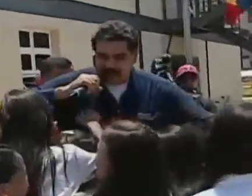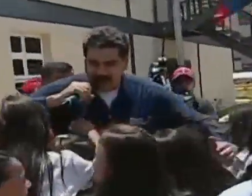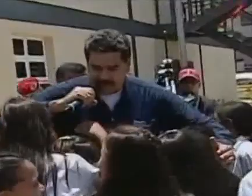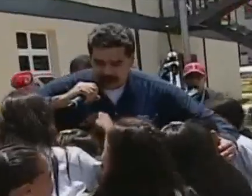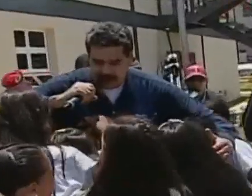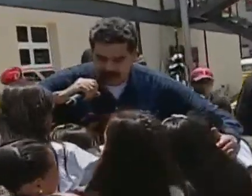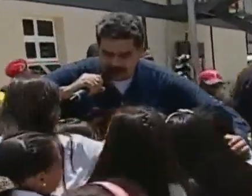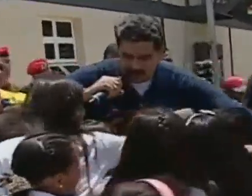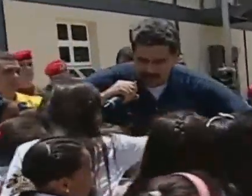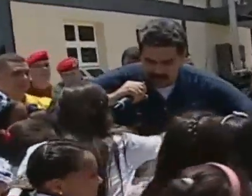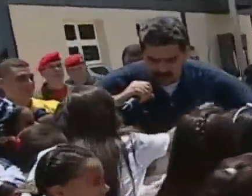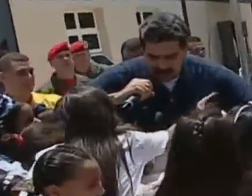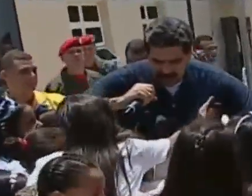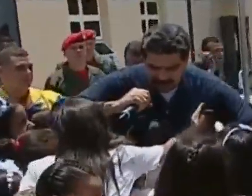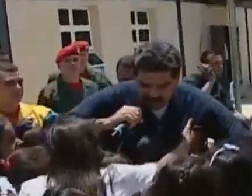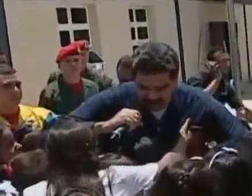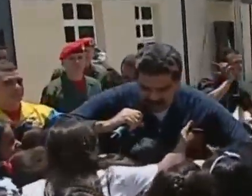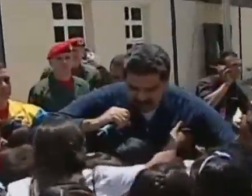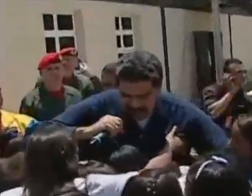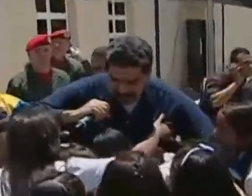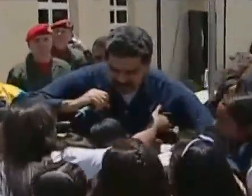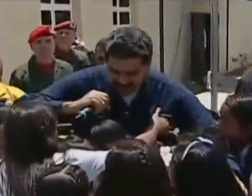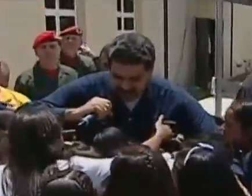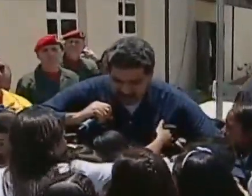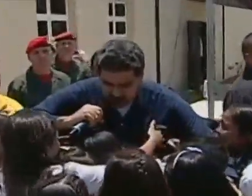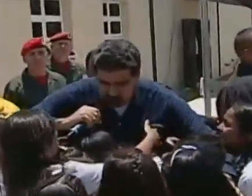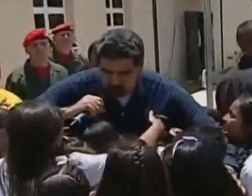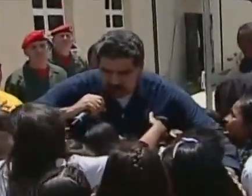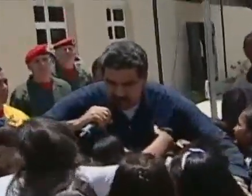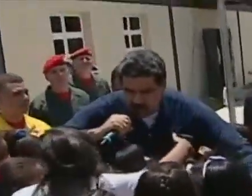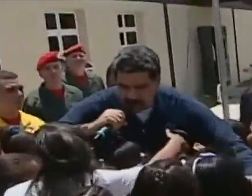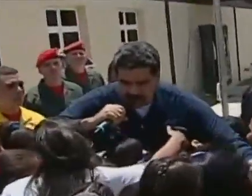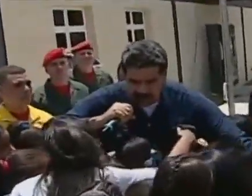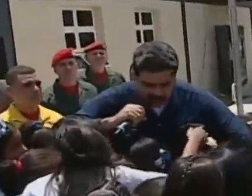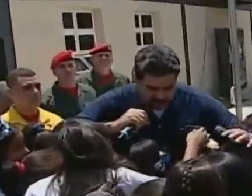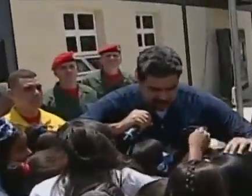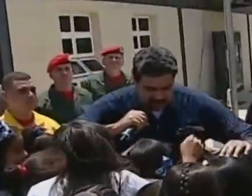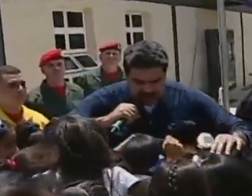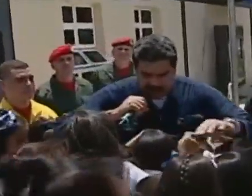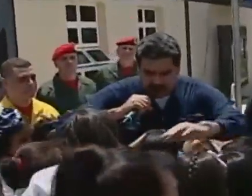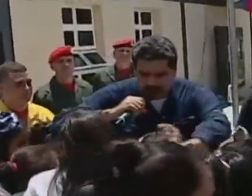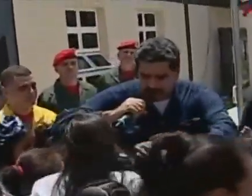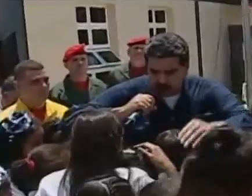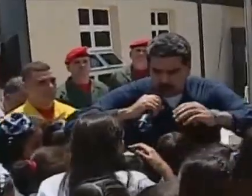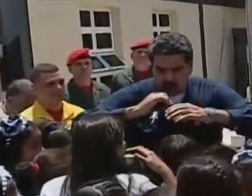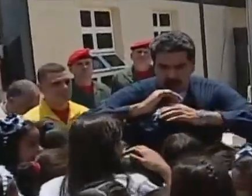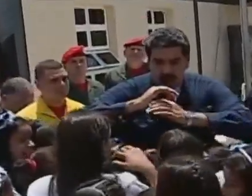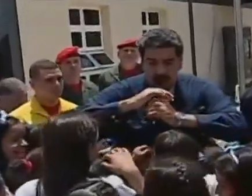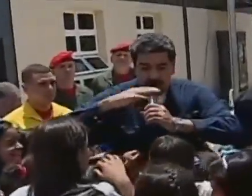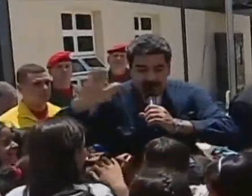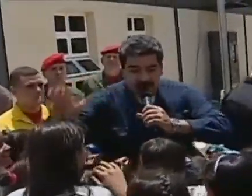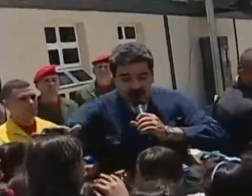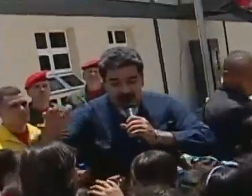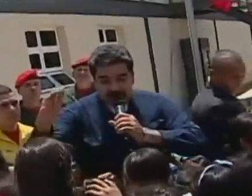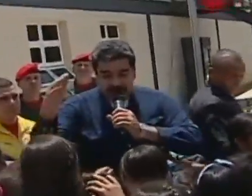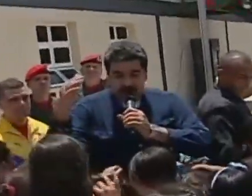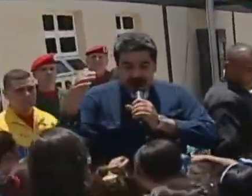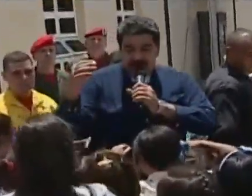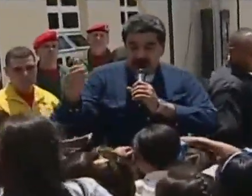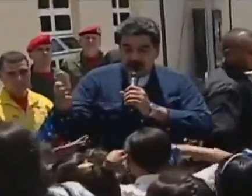Bueno, un abrazo bien bueno, de energía, de patria y de futuro, de amor, de futuro, que Dios los